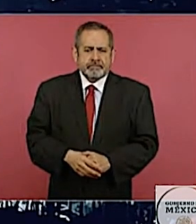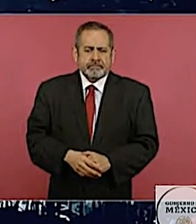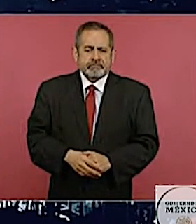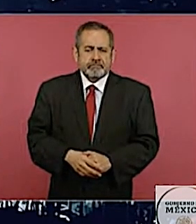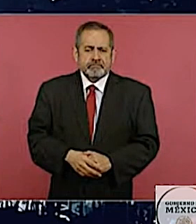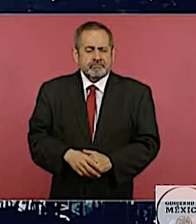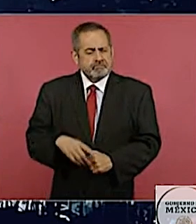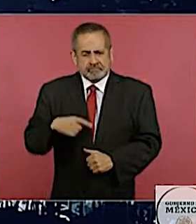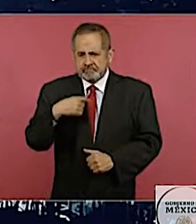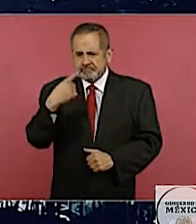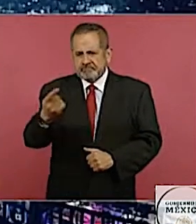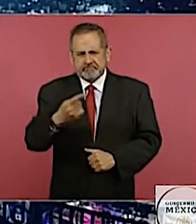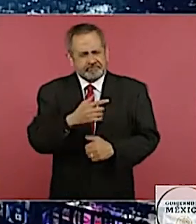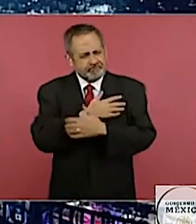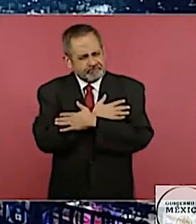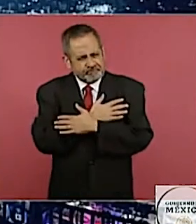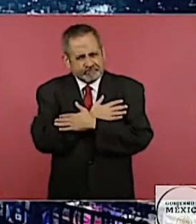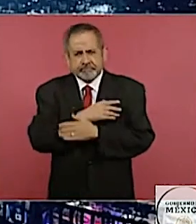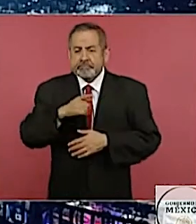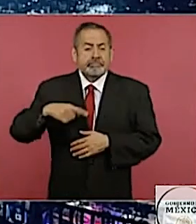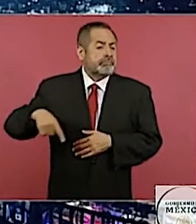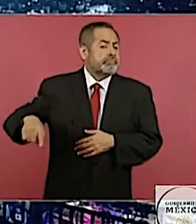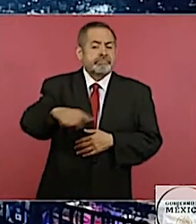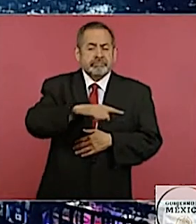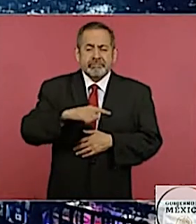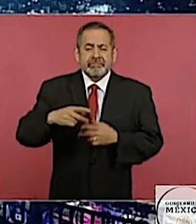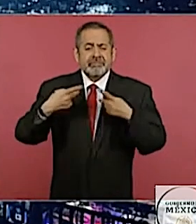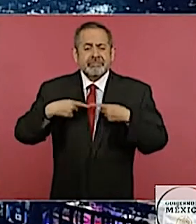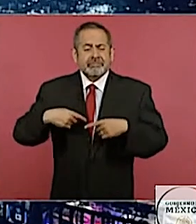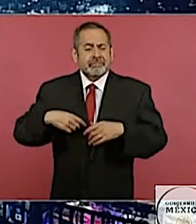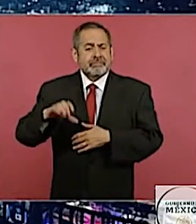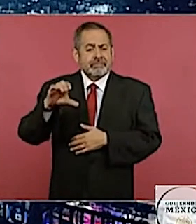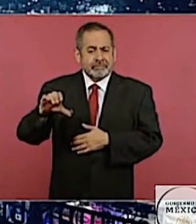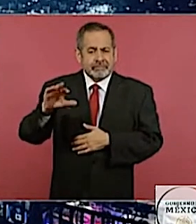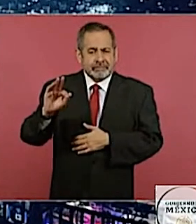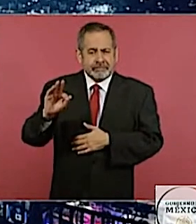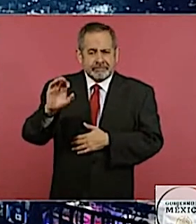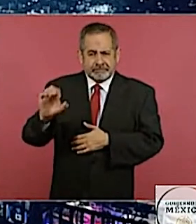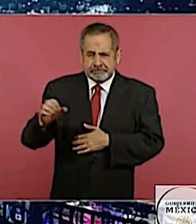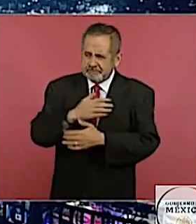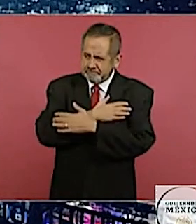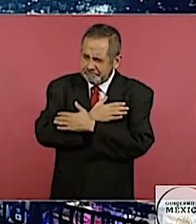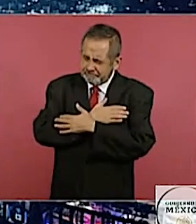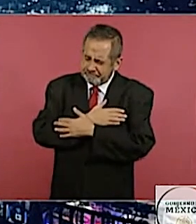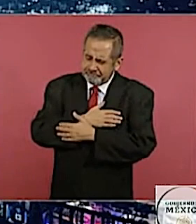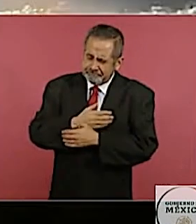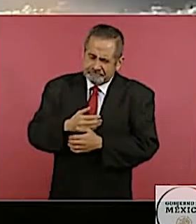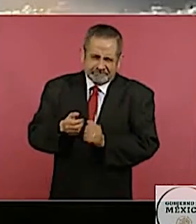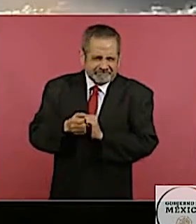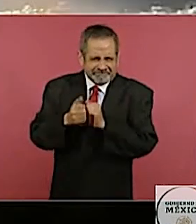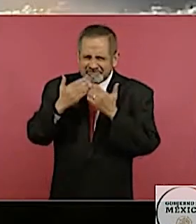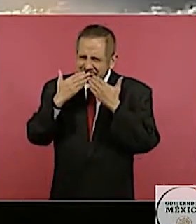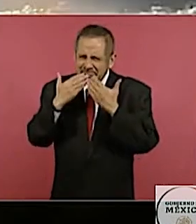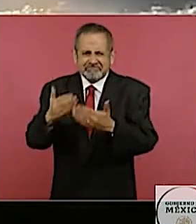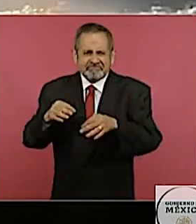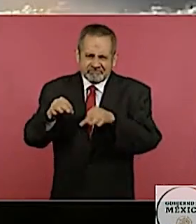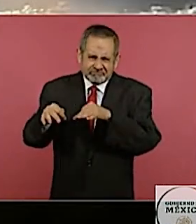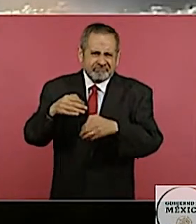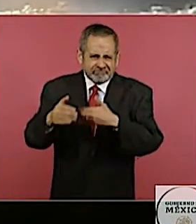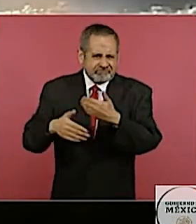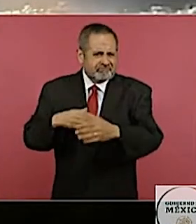un abrazo a todos los trabajadores de la Comisión Federal de Electricidad están haciendo